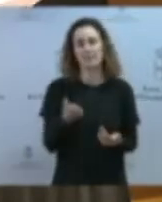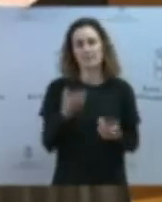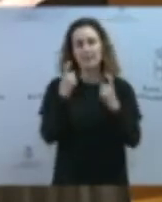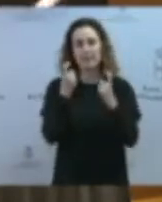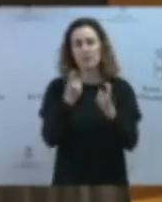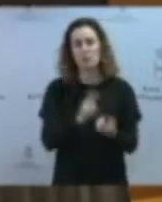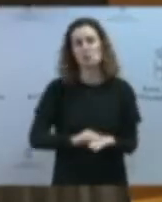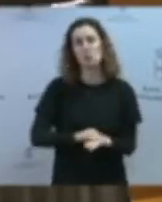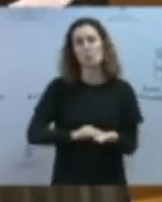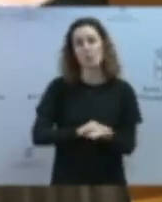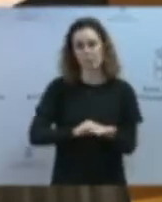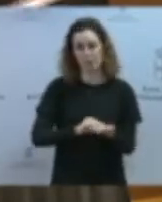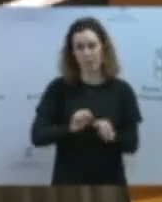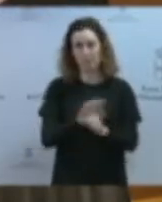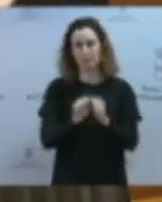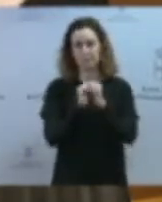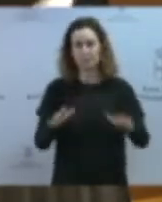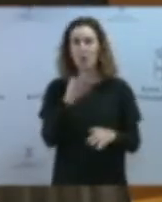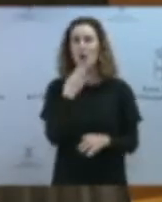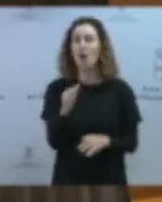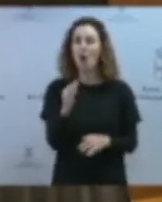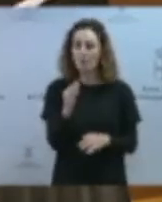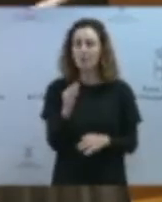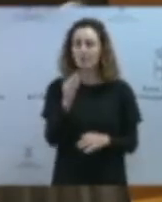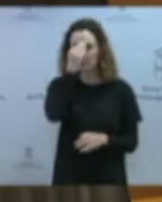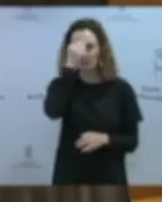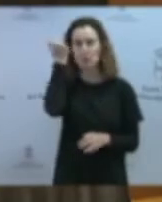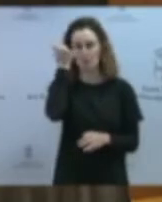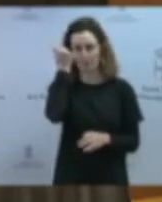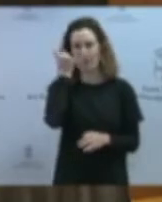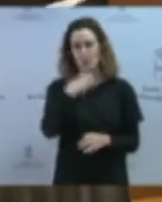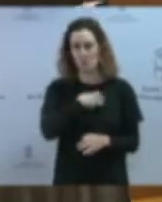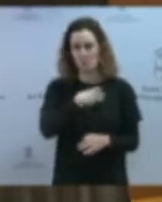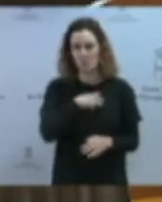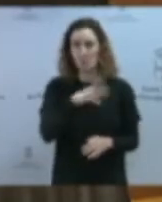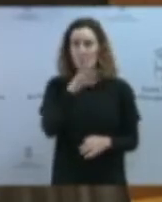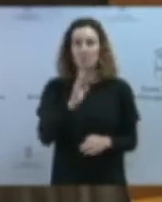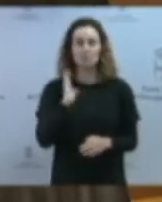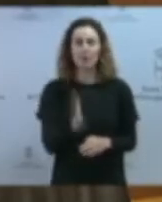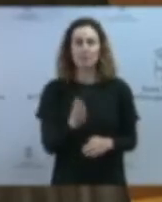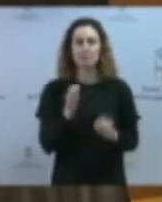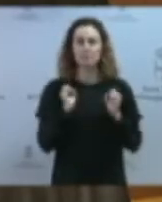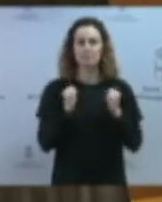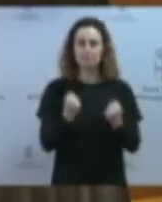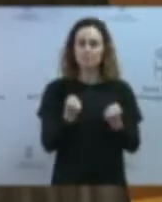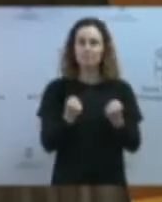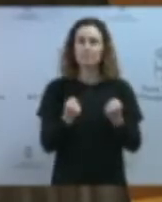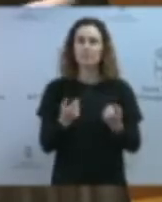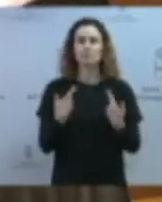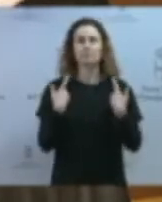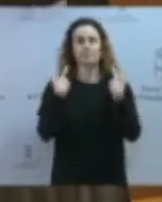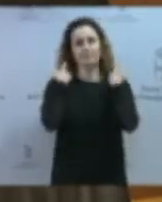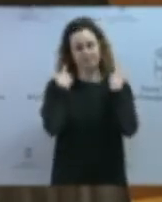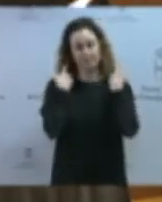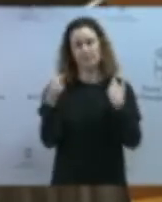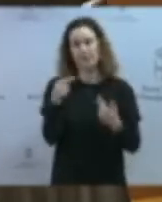adolescentes. Que no nos olvidemos de los jóvenes y adolescentes que han sufrido la pandemia y que van a seguir cargando una carga de efectos negativos durante muchos años. Eso